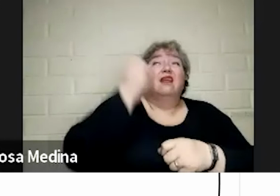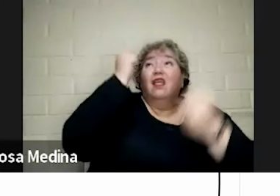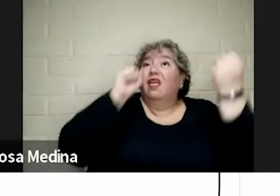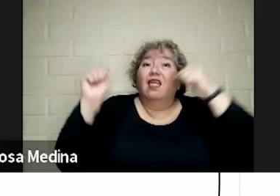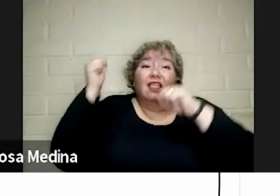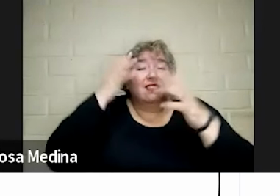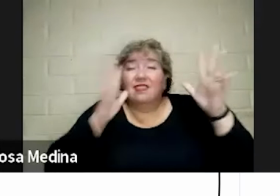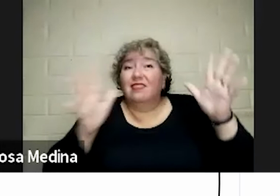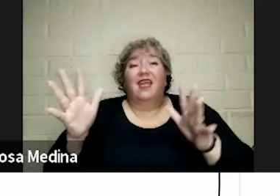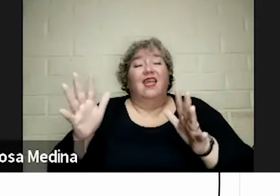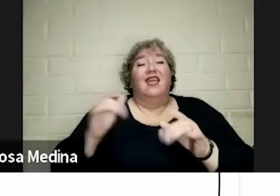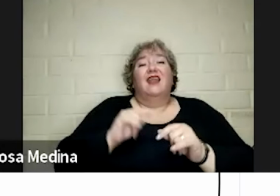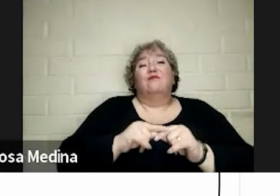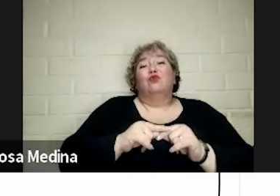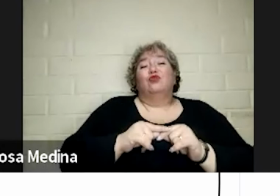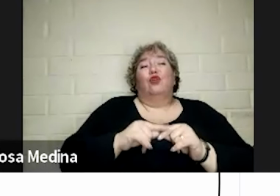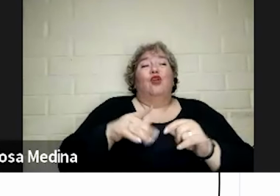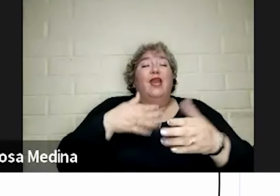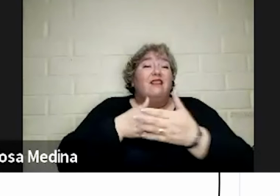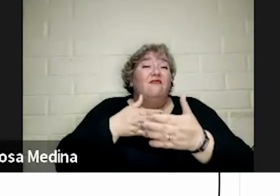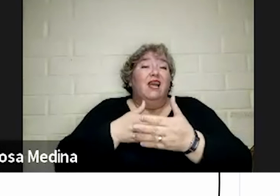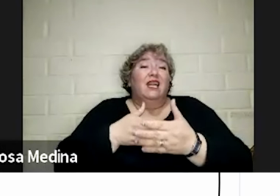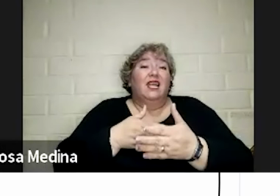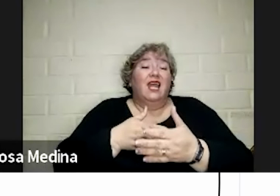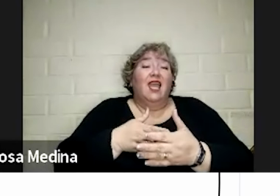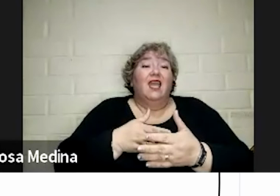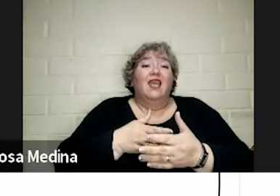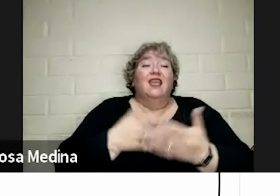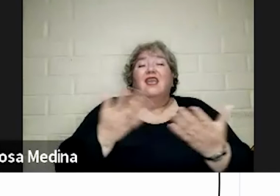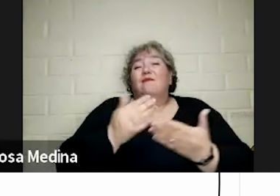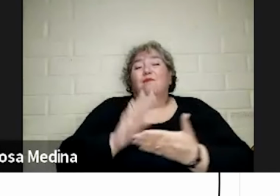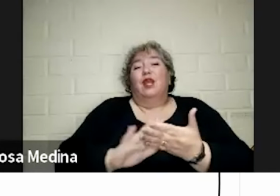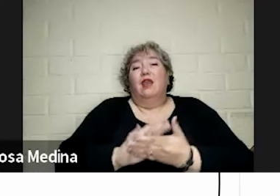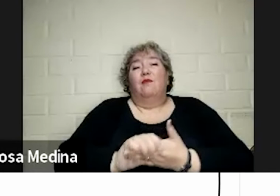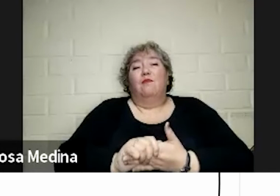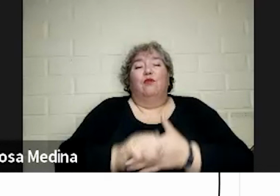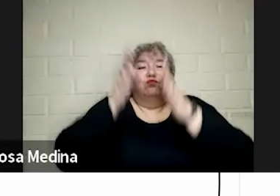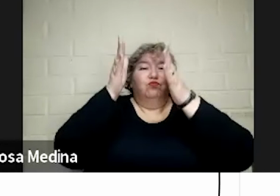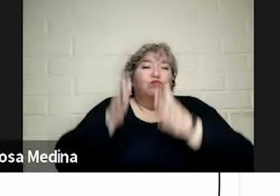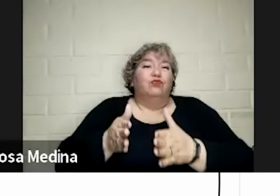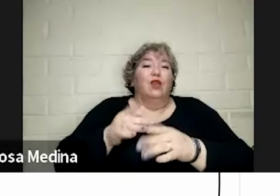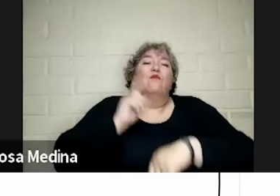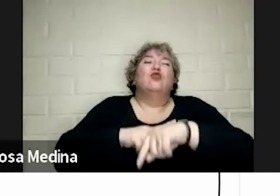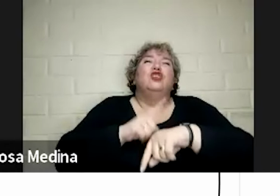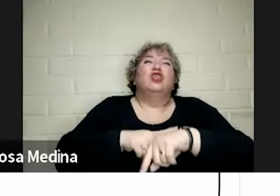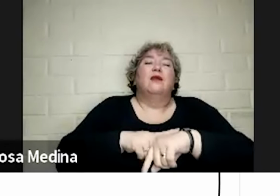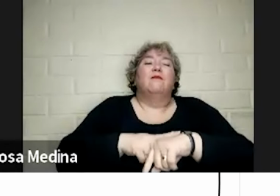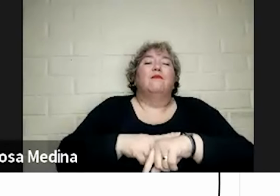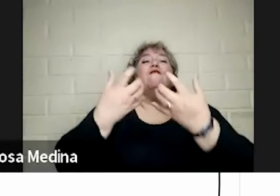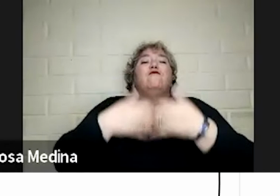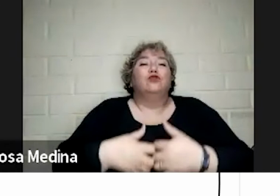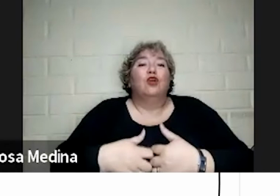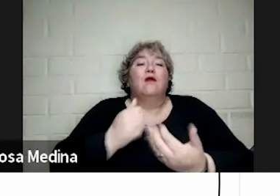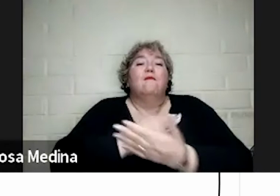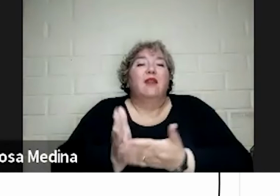funciones ejecutivas relacionadas con esta barrera, en este caso, por ejemplo, les voy a decir la del medio, nomás gastar mucho tiempo. Las funciones ejecutivas fueron planificación